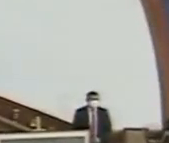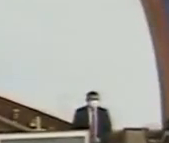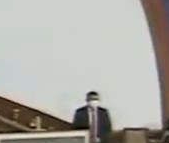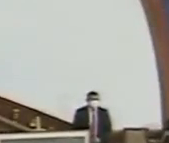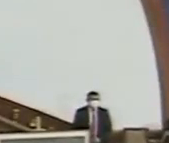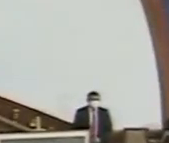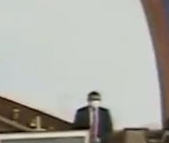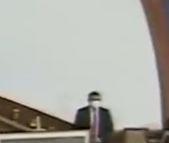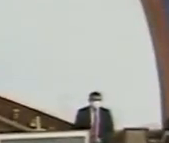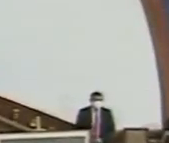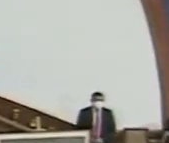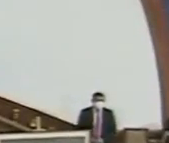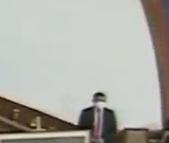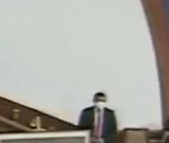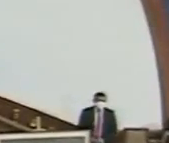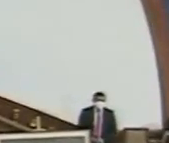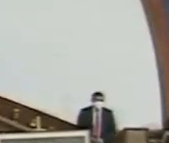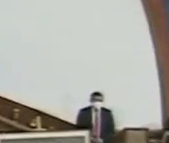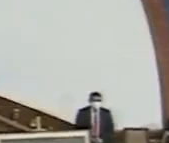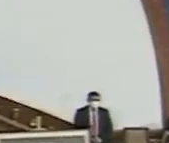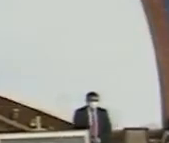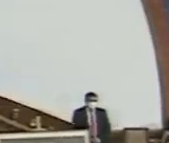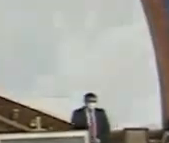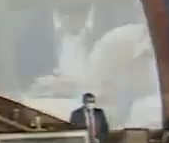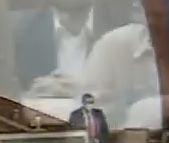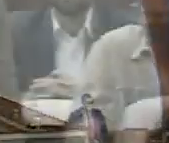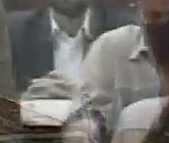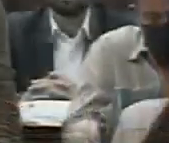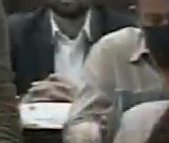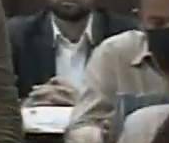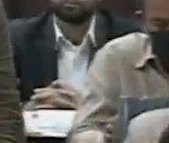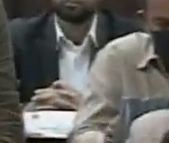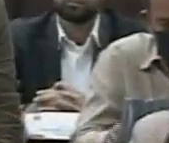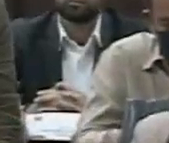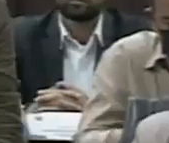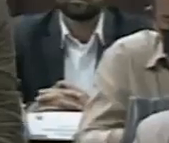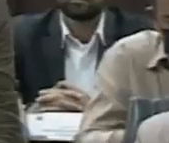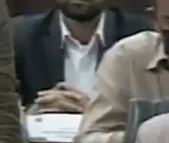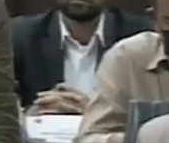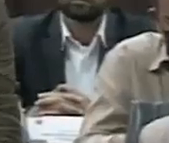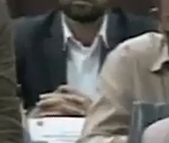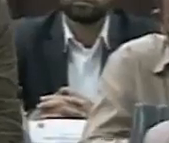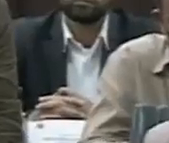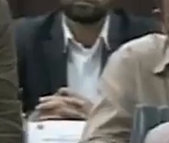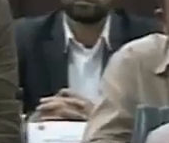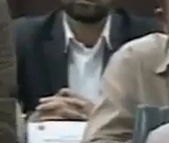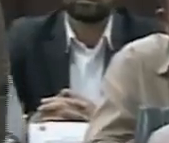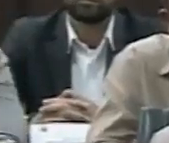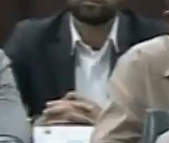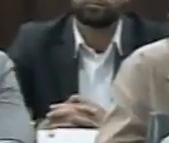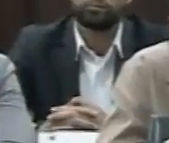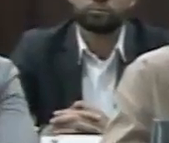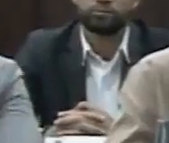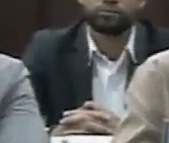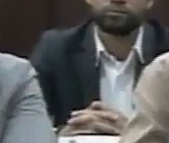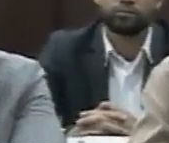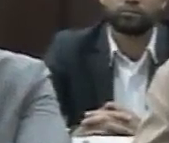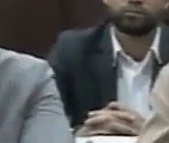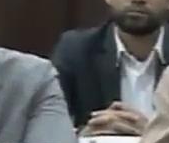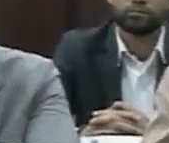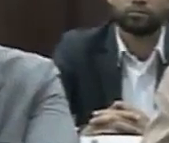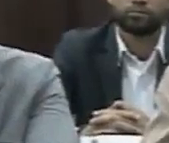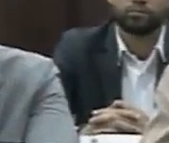Buenas tardes, muchas gracias, presidente. Bueno, saludar a todos los diputados y diputadas, a la primera y segunda vicepresidenta de la Asamblea Nacional y, por